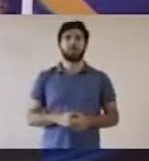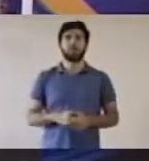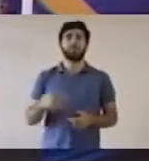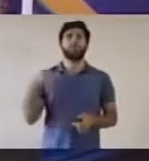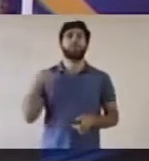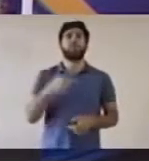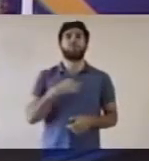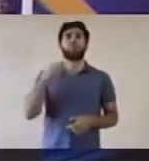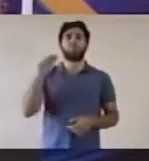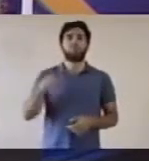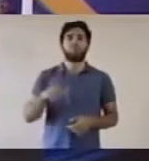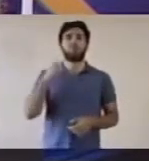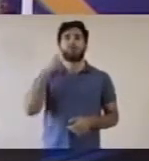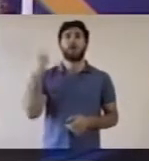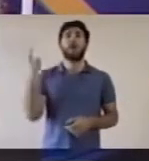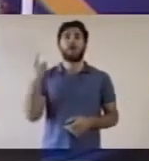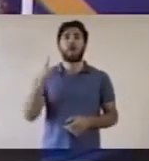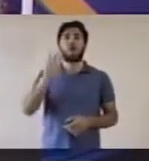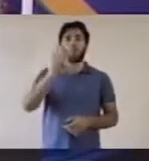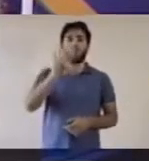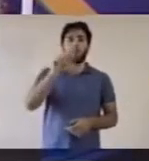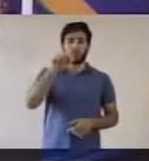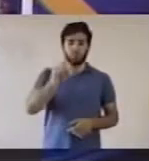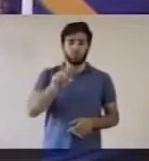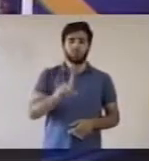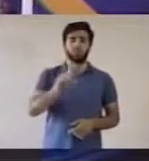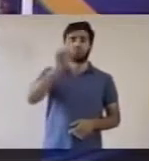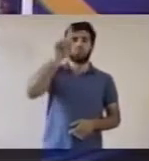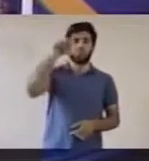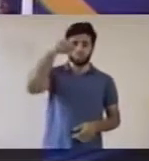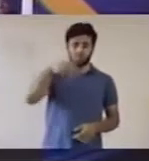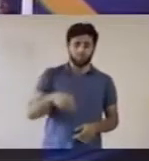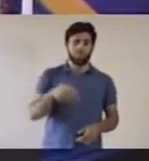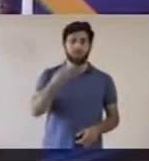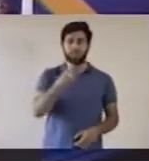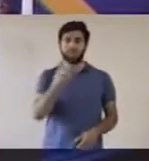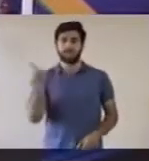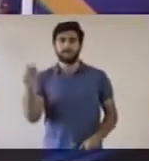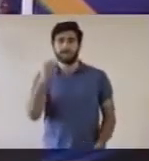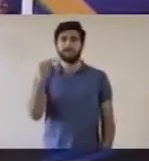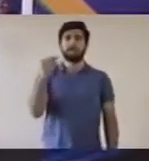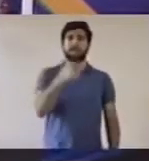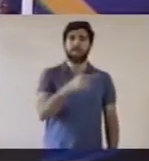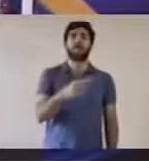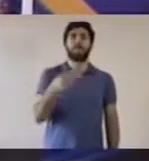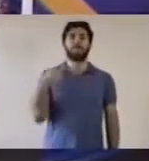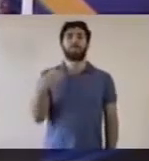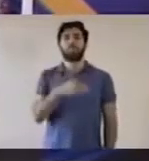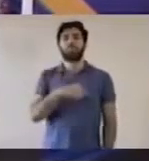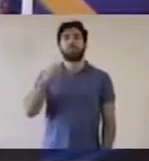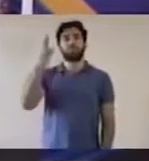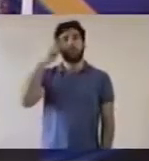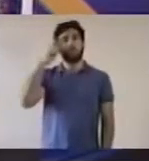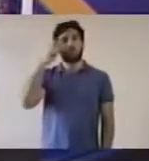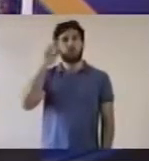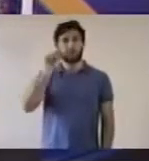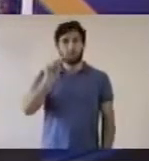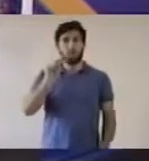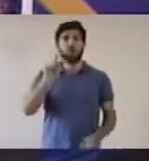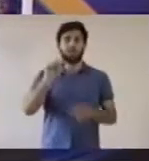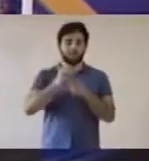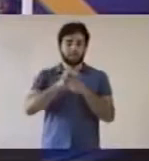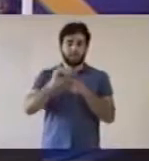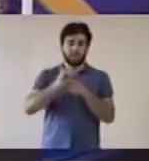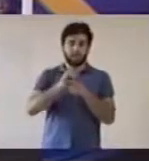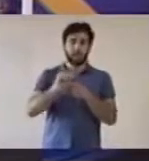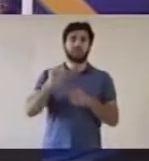de hoy vamos a estar dándole seguimiento a los cuatro puntos cardinales, pero antes vamos a recordar y vamos a